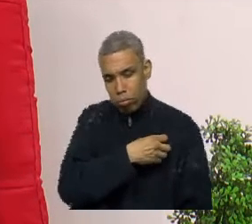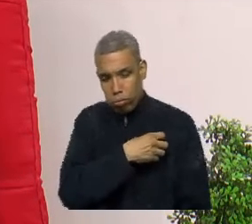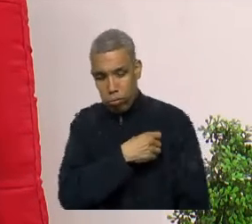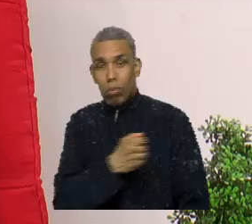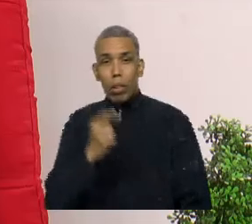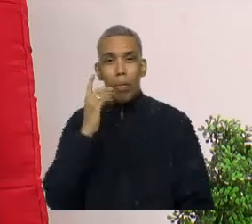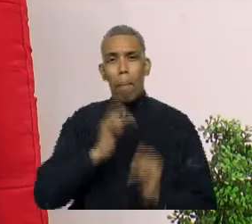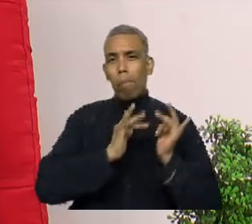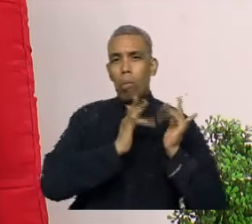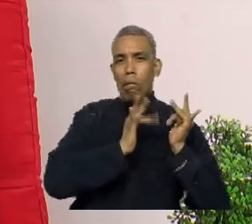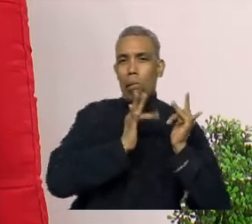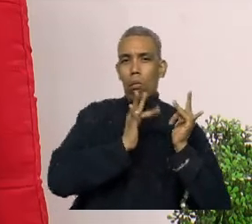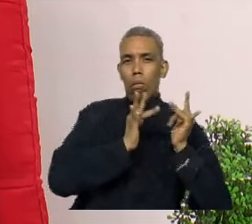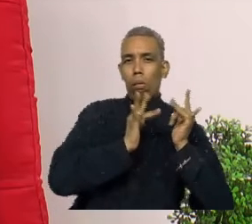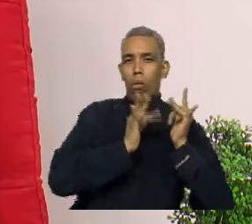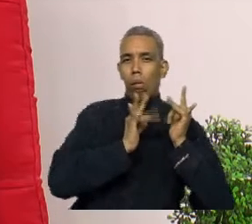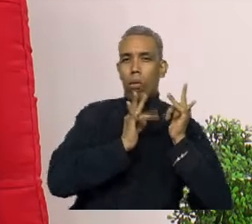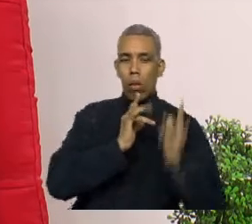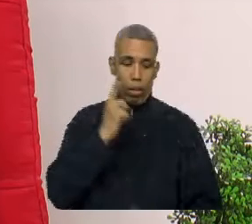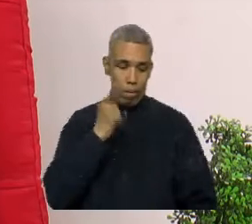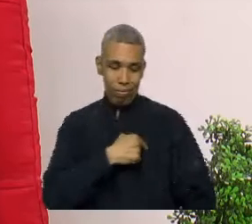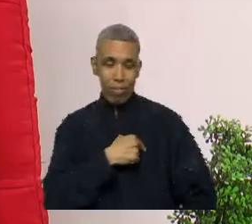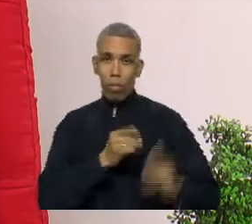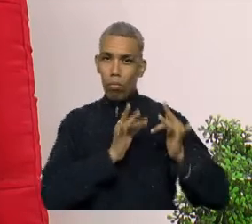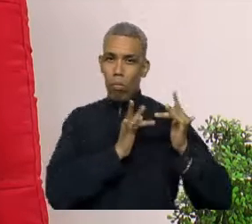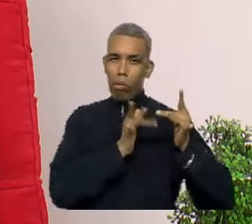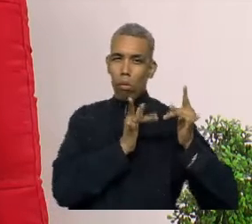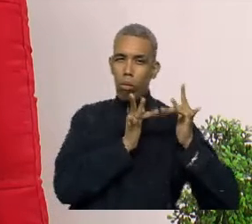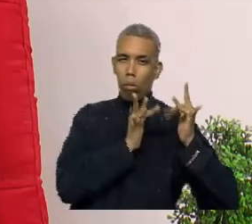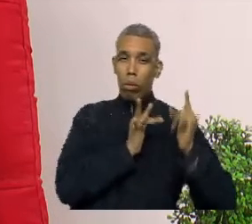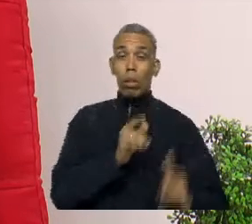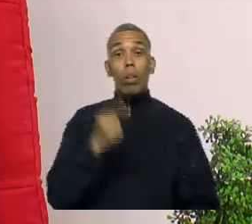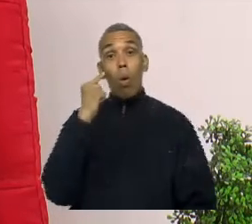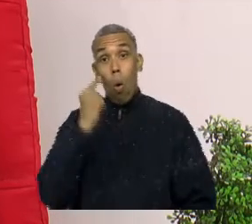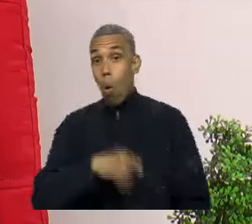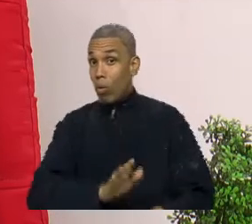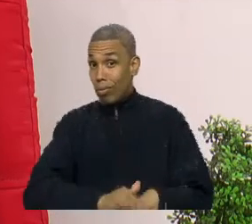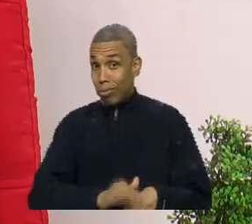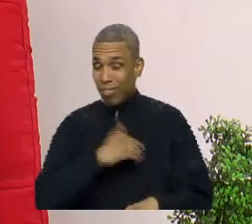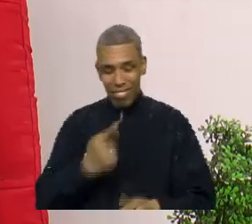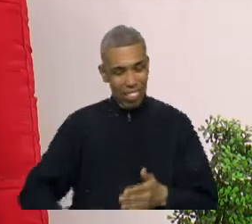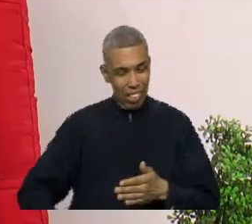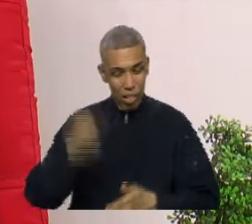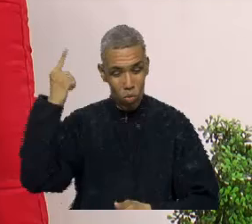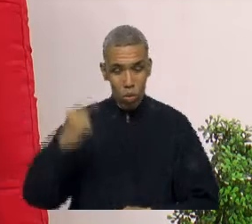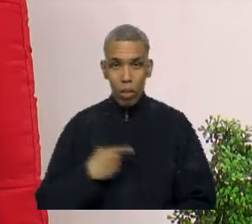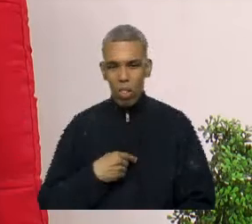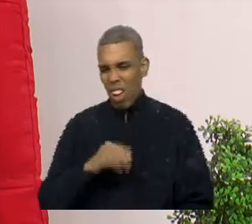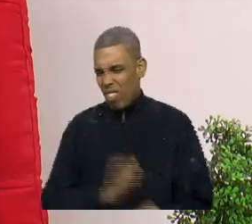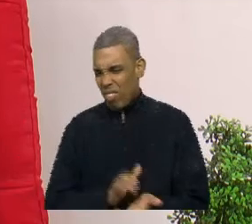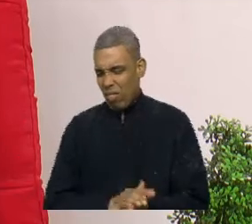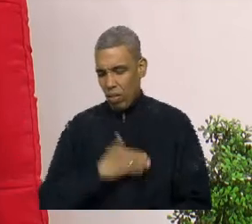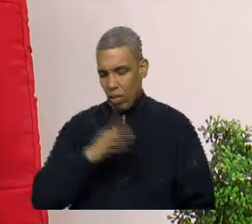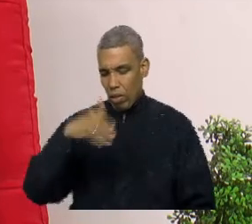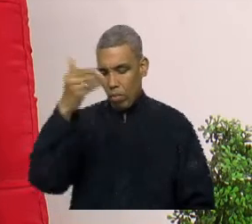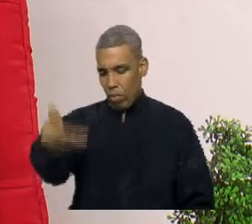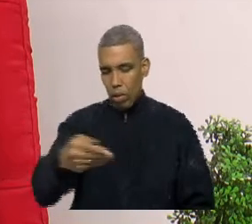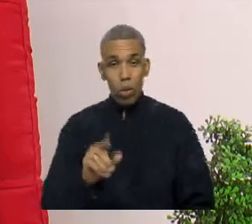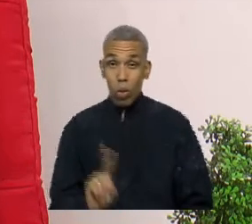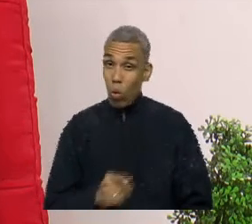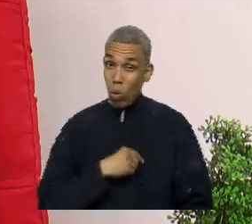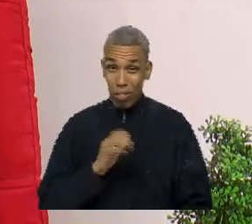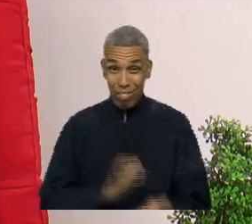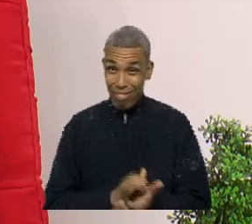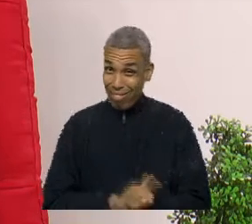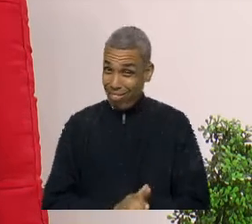aumentar la frecuencia cardíaca, pues estos niños no dan espera, estos niños hay que correrles, hay que estar muy, muy pilas, porque